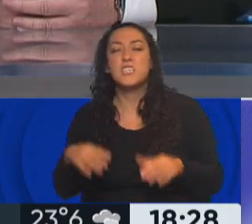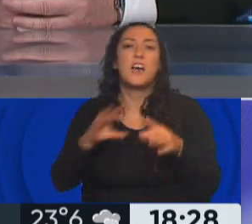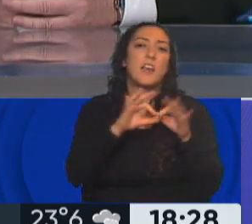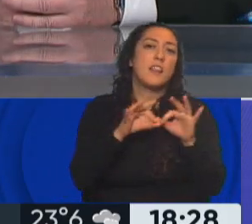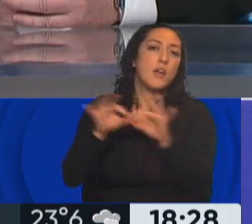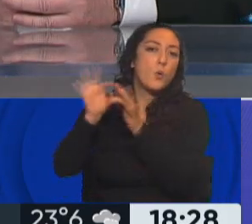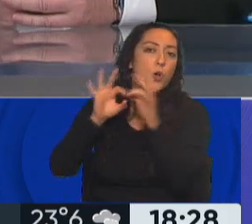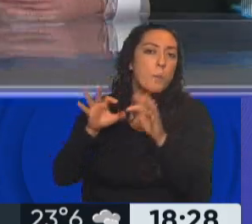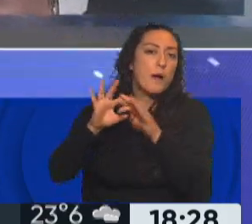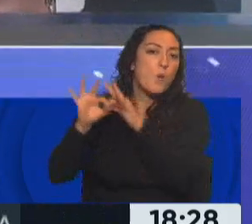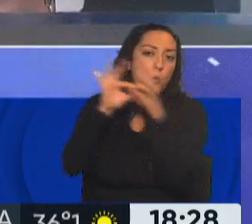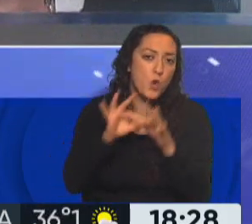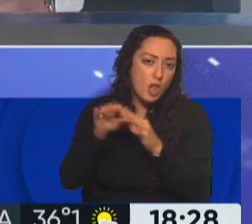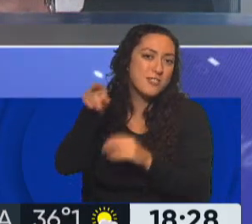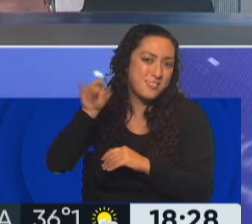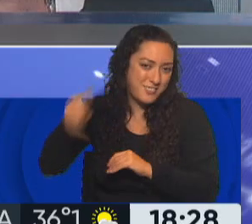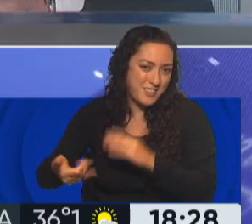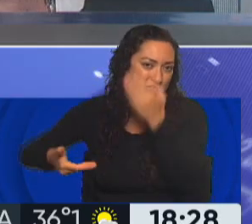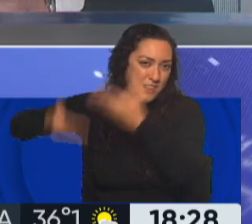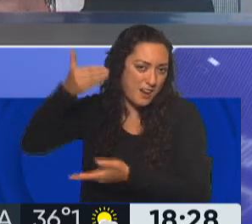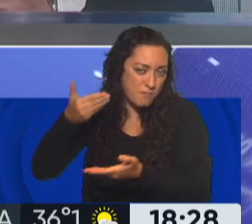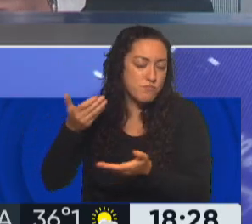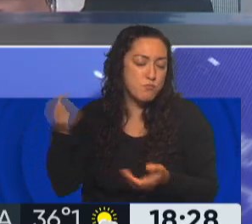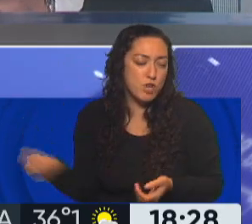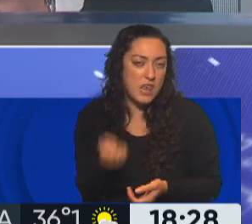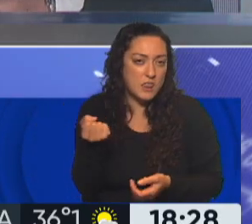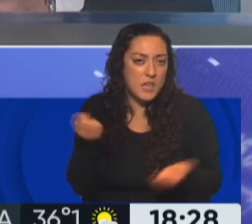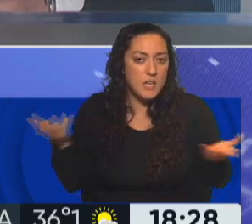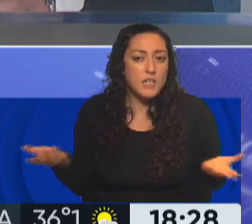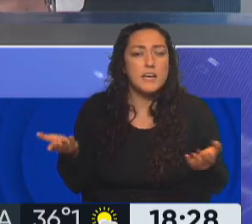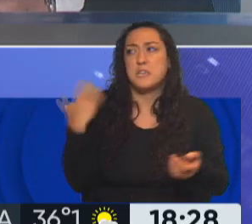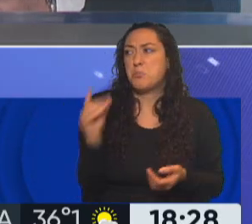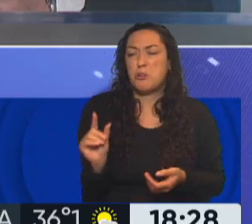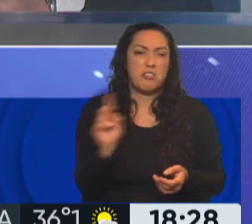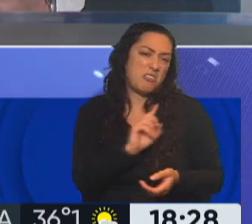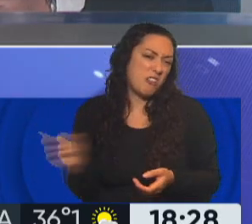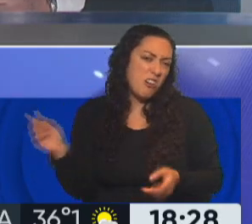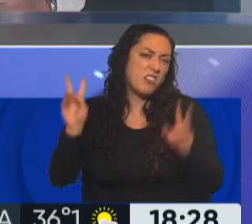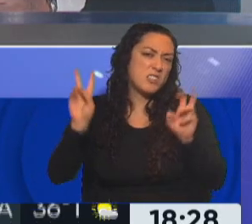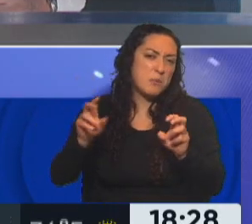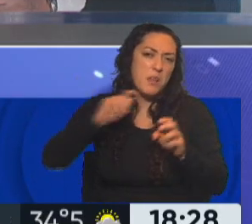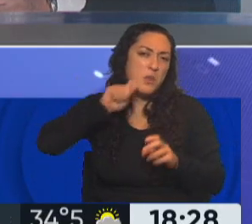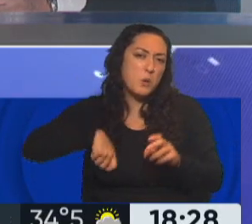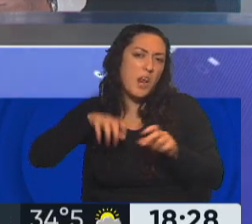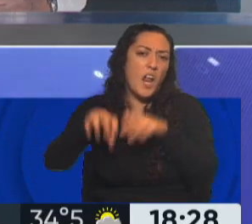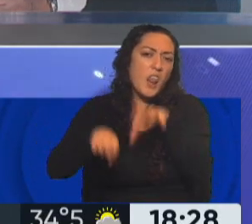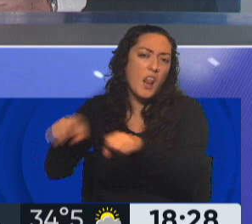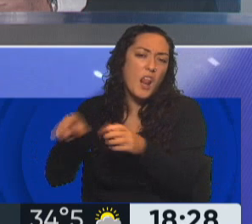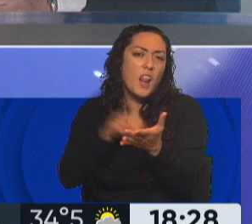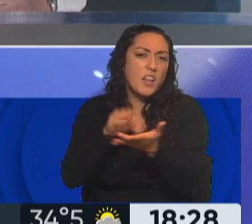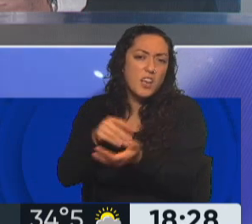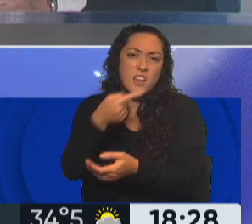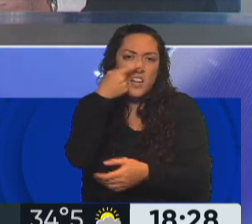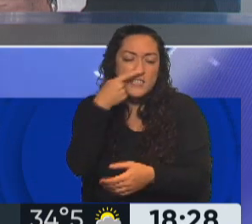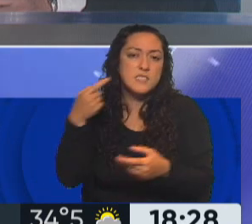también. El interés puede pasar efectivamente, no es nuevo esto de los yacimientos en Ucrania, algunos de ellos ubicados en las zonas